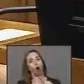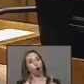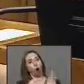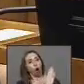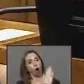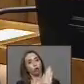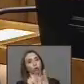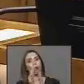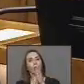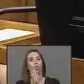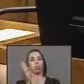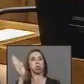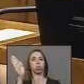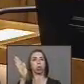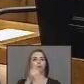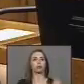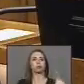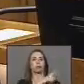es esencial.